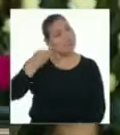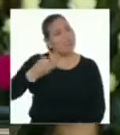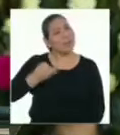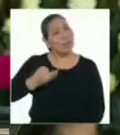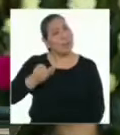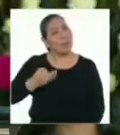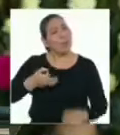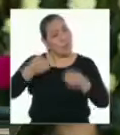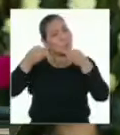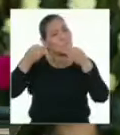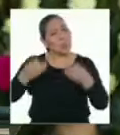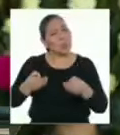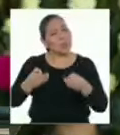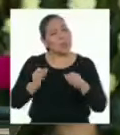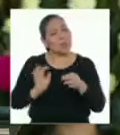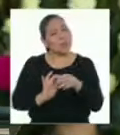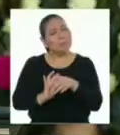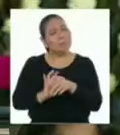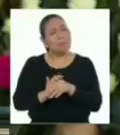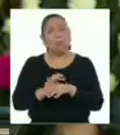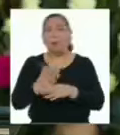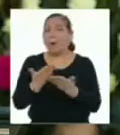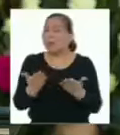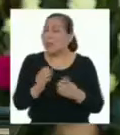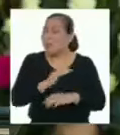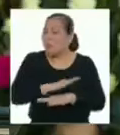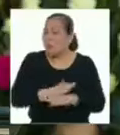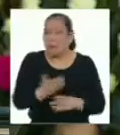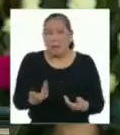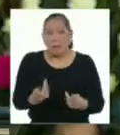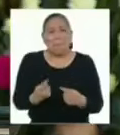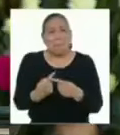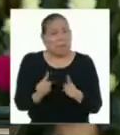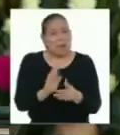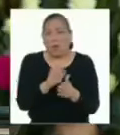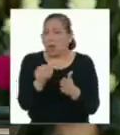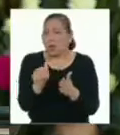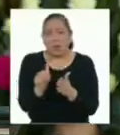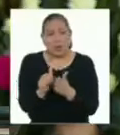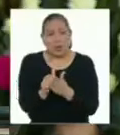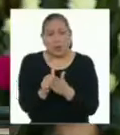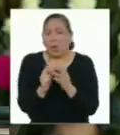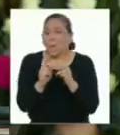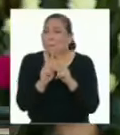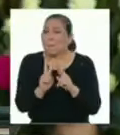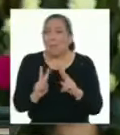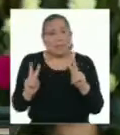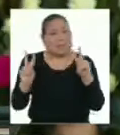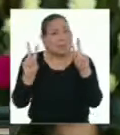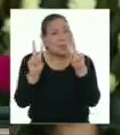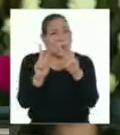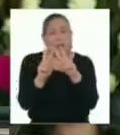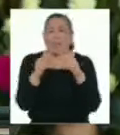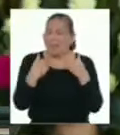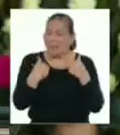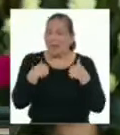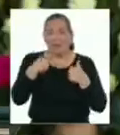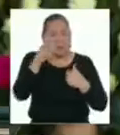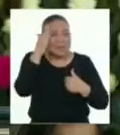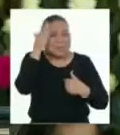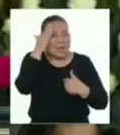noble, justo, puro, amable, laudable, todo lo que es virtud o mérito, ténganlo